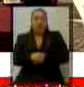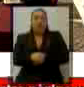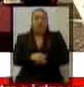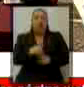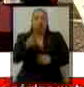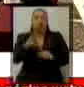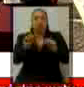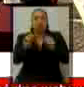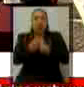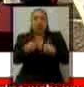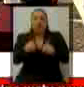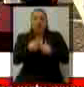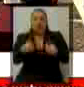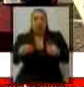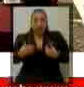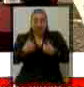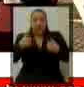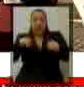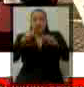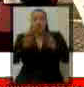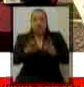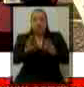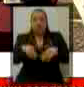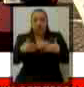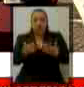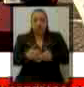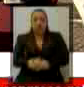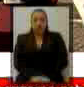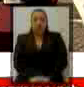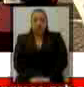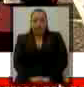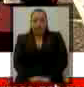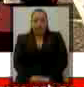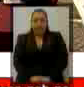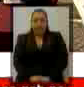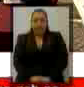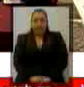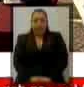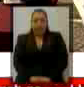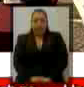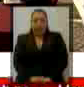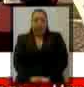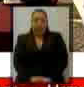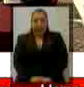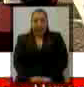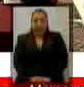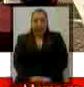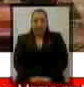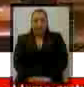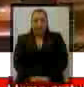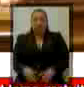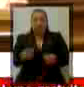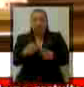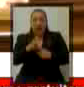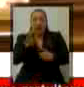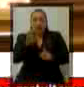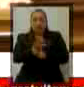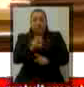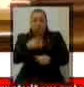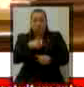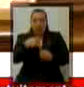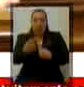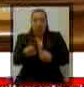los tres grupos de animales tienen la misma posibilidad de ser agresivos. Dicho sea de paso, los conejos, por decir así, son tremendamente agresivos, se comen los unos a los